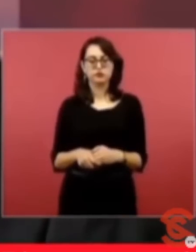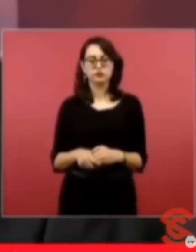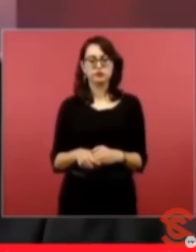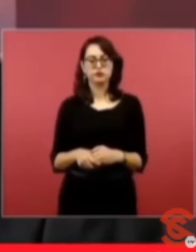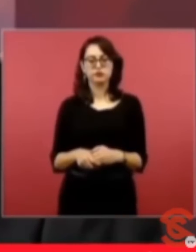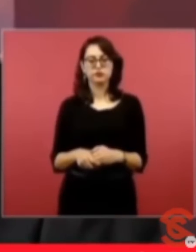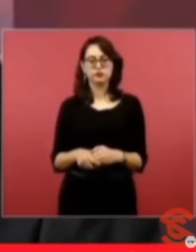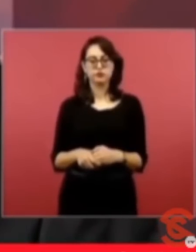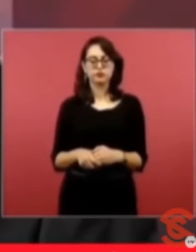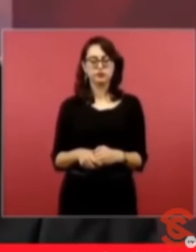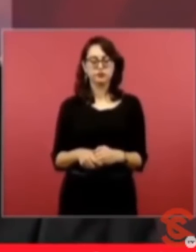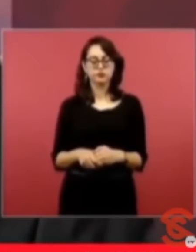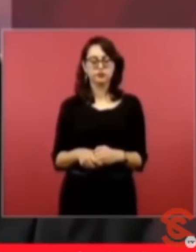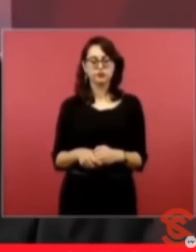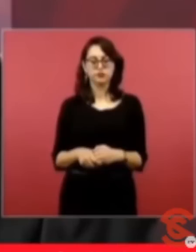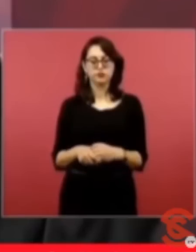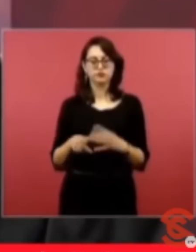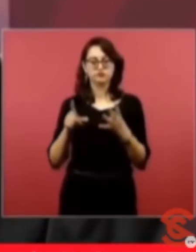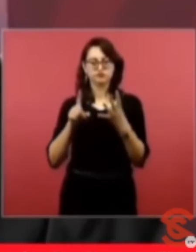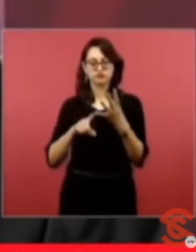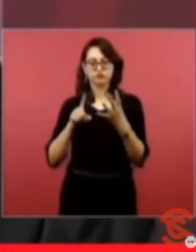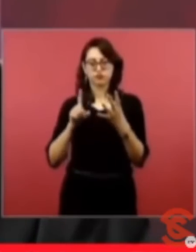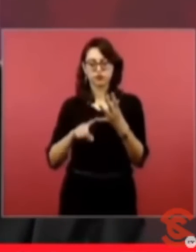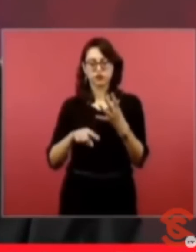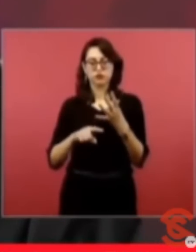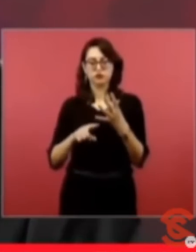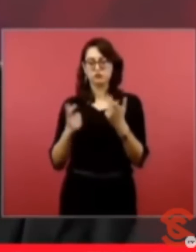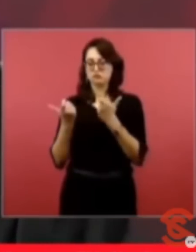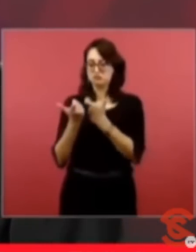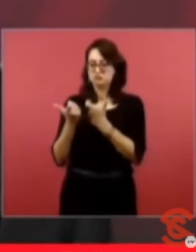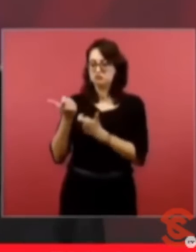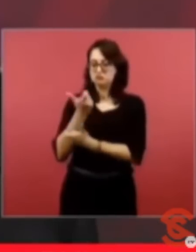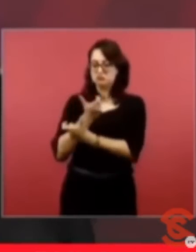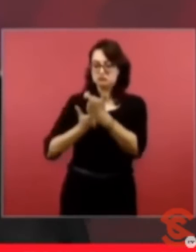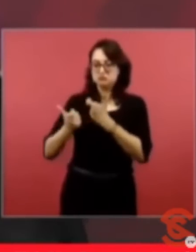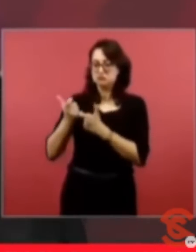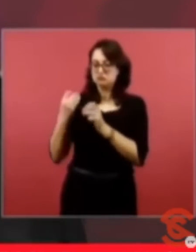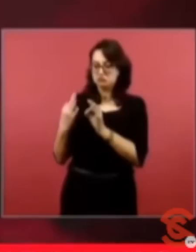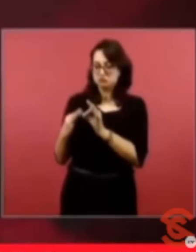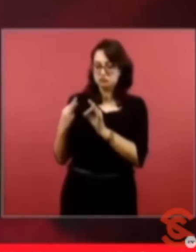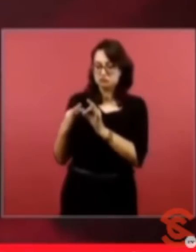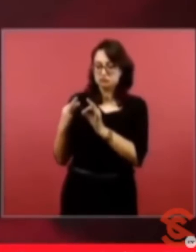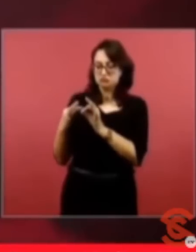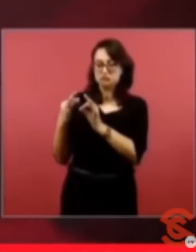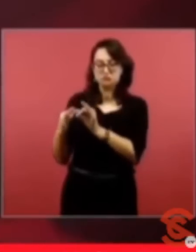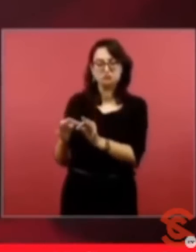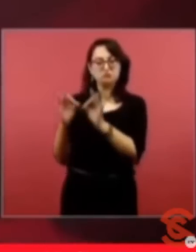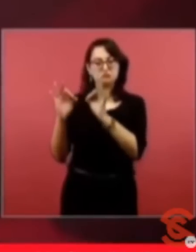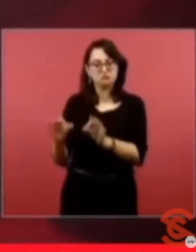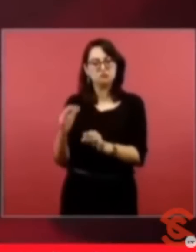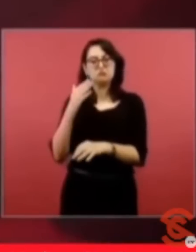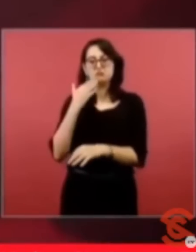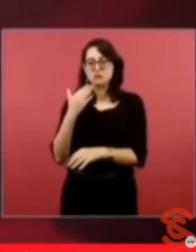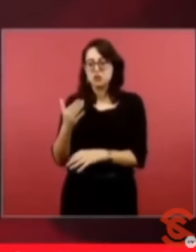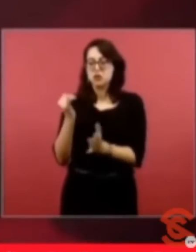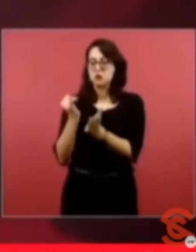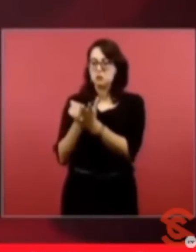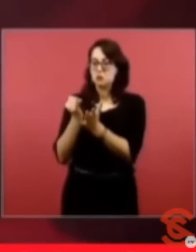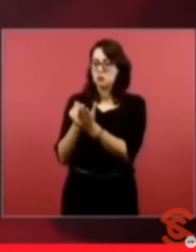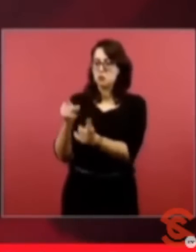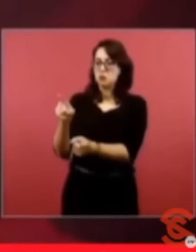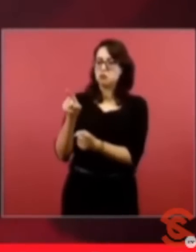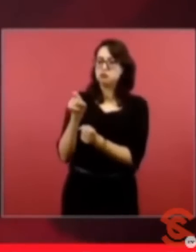una política económica, financiera estable. Es buena la